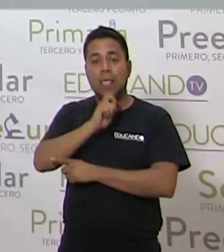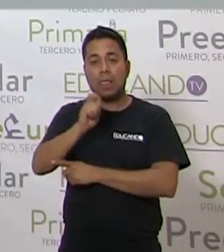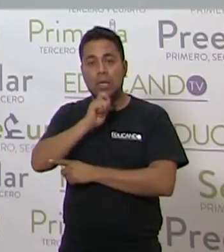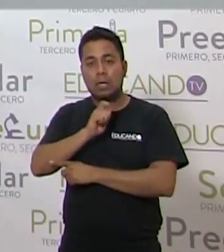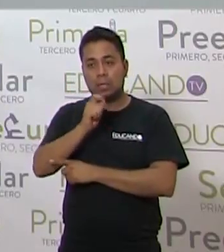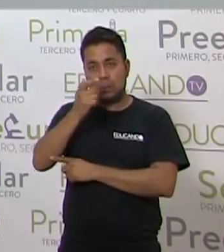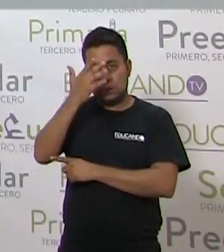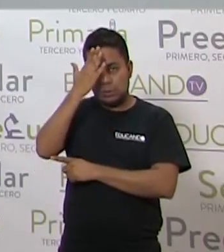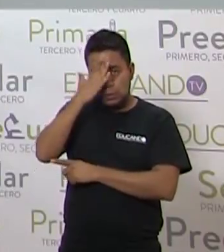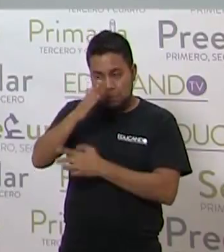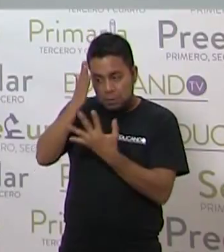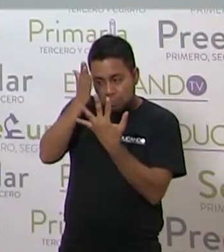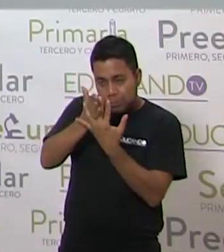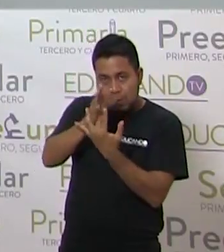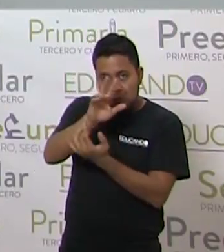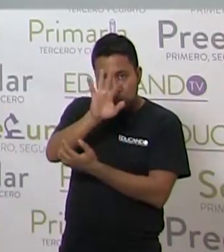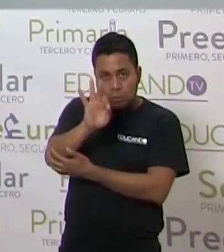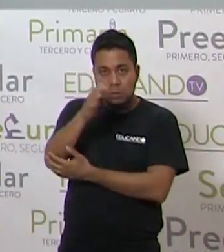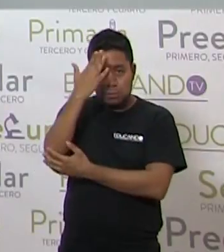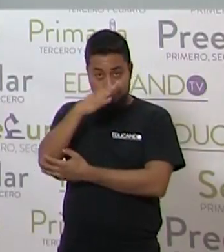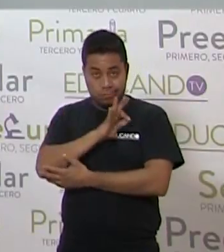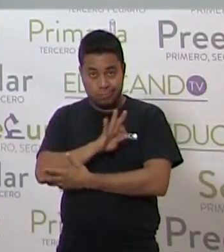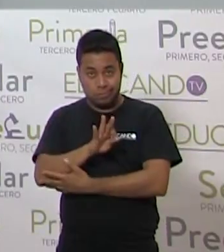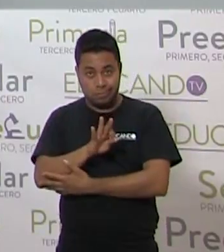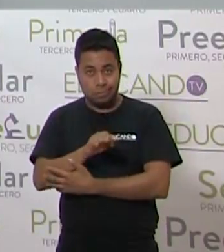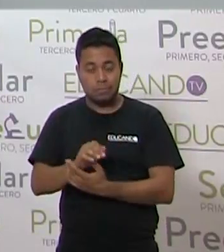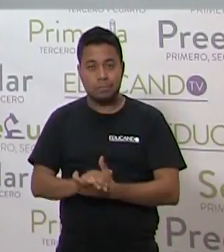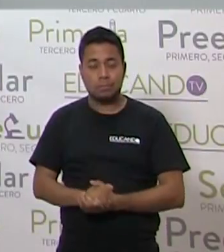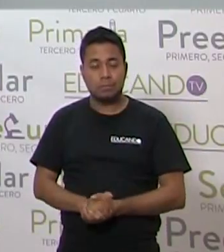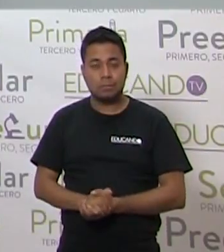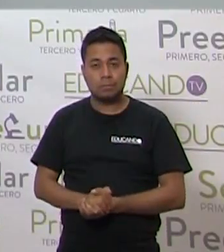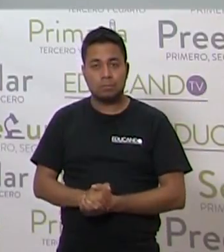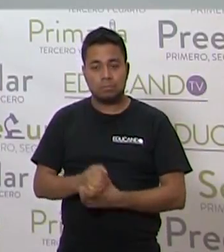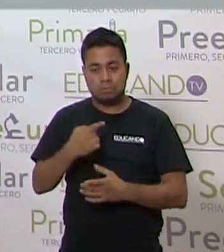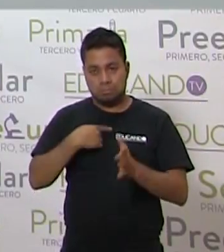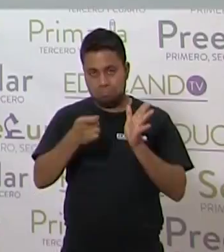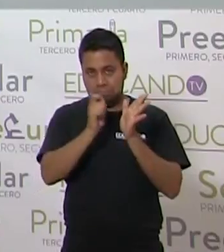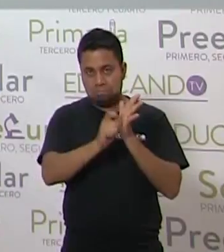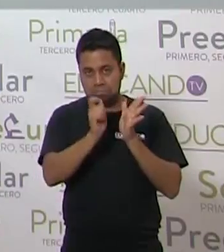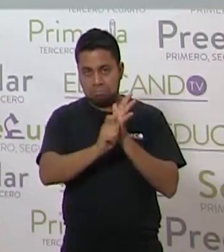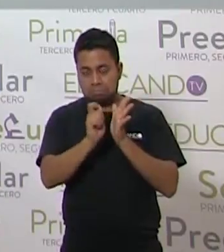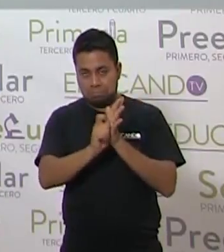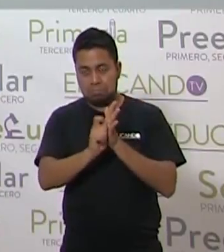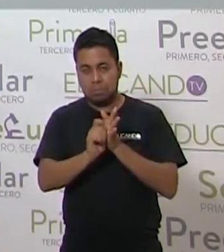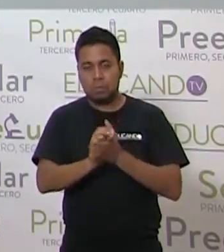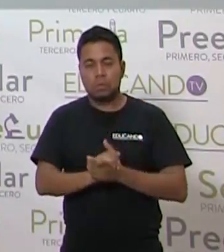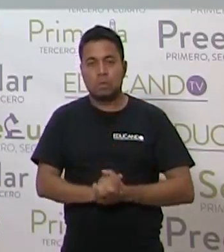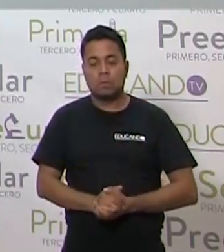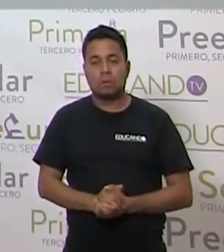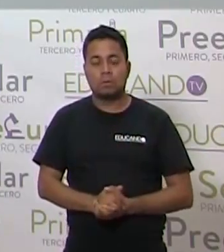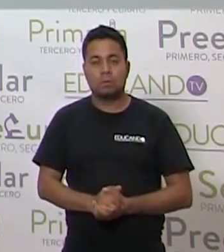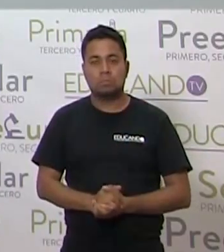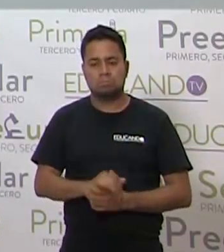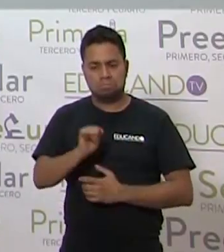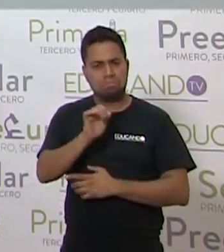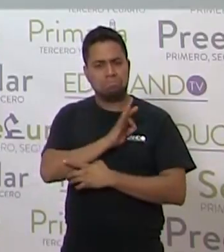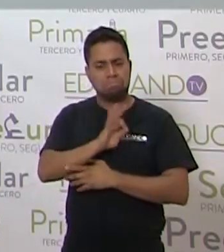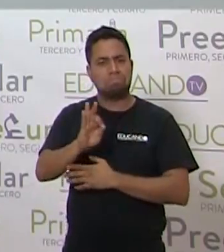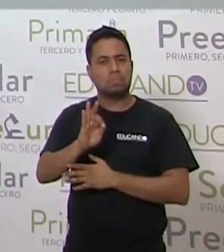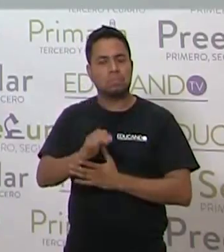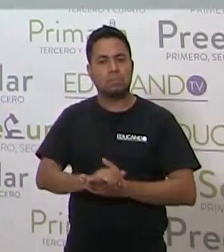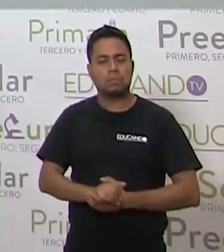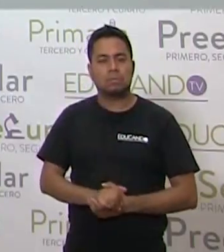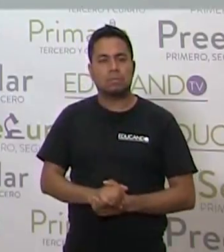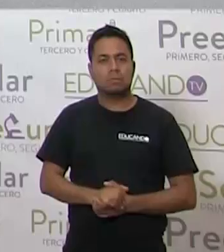un 50% acá lo vamos a poner por supuesto que sí